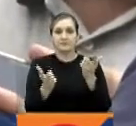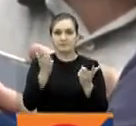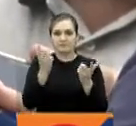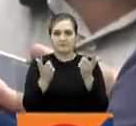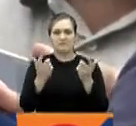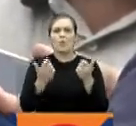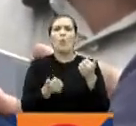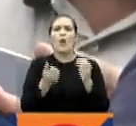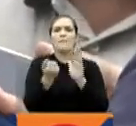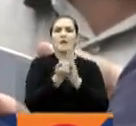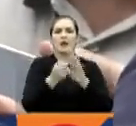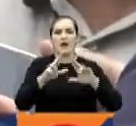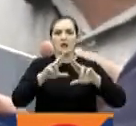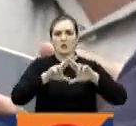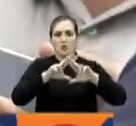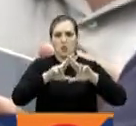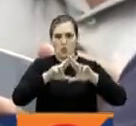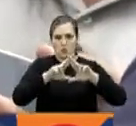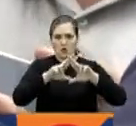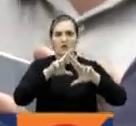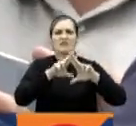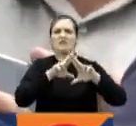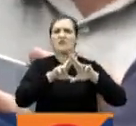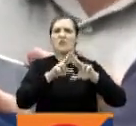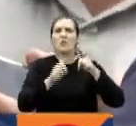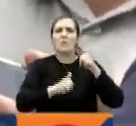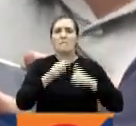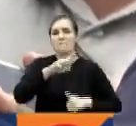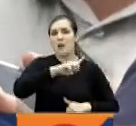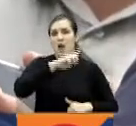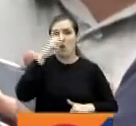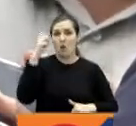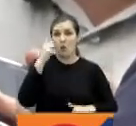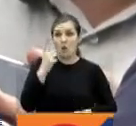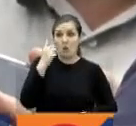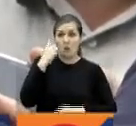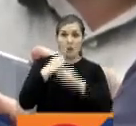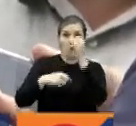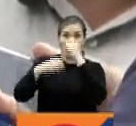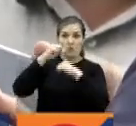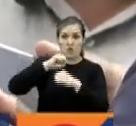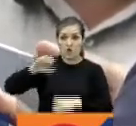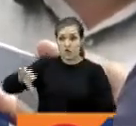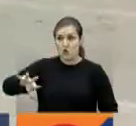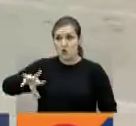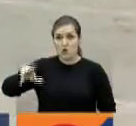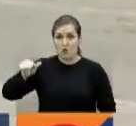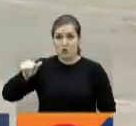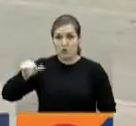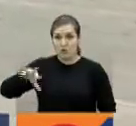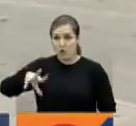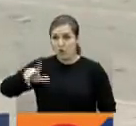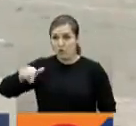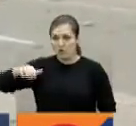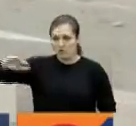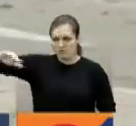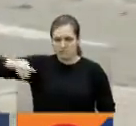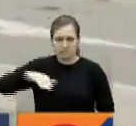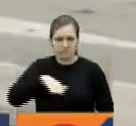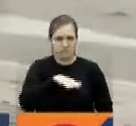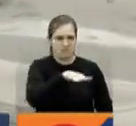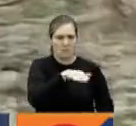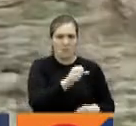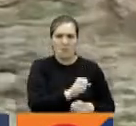blanco, que fue hurtado en septiembre del año pasado por parte de unos sujetos delincuenciales con armas de fuego. El hecho